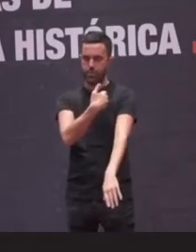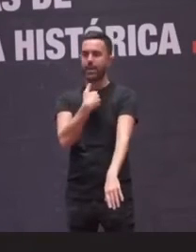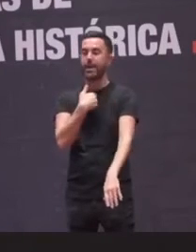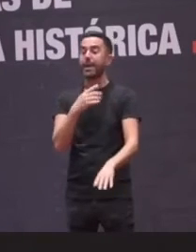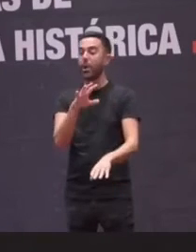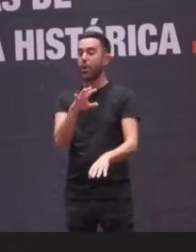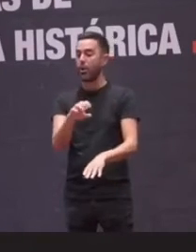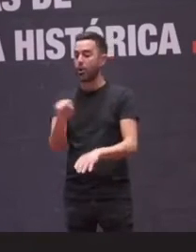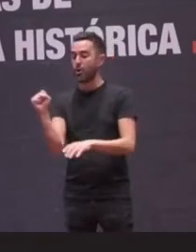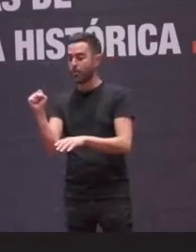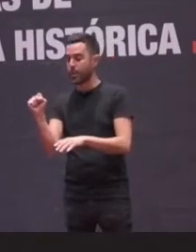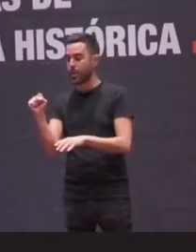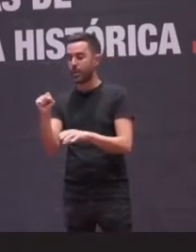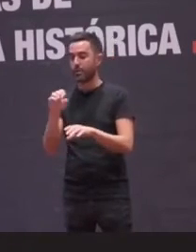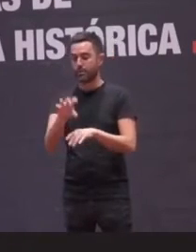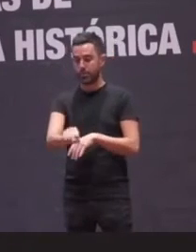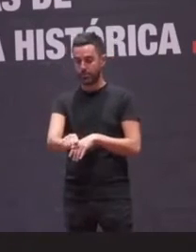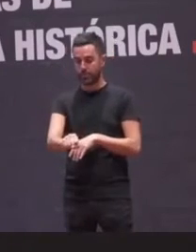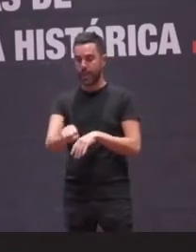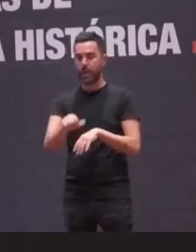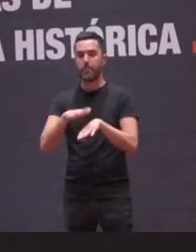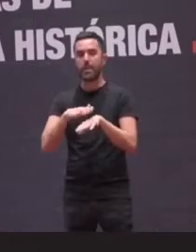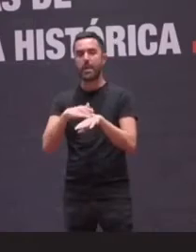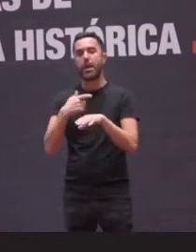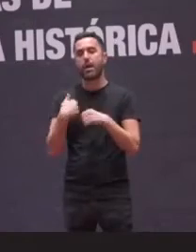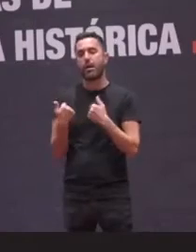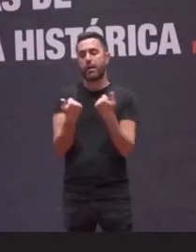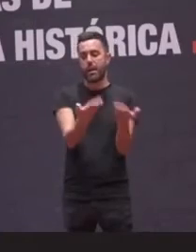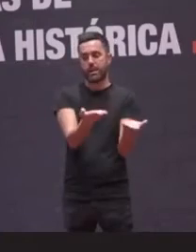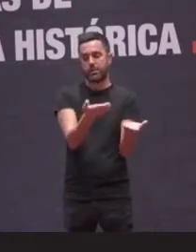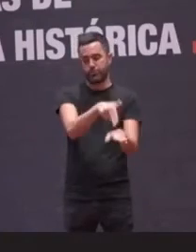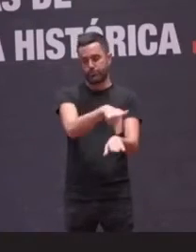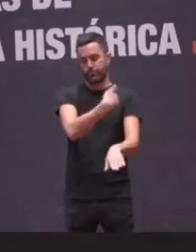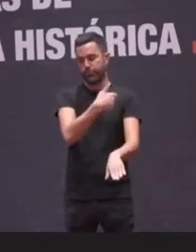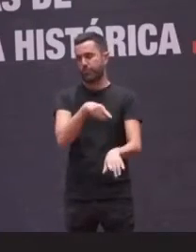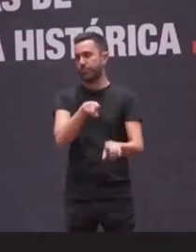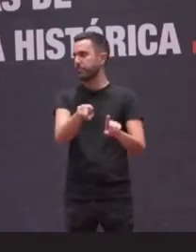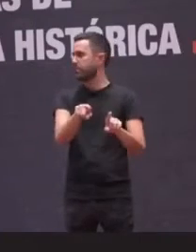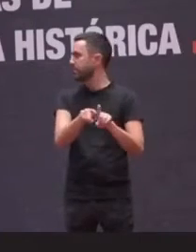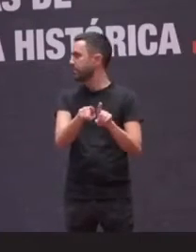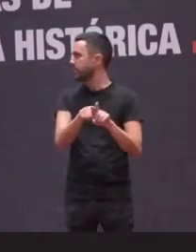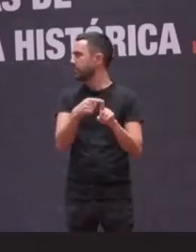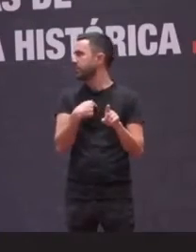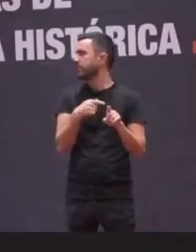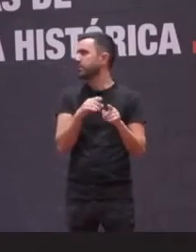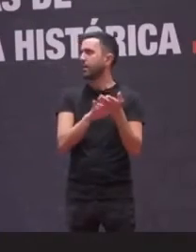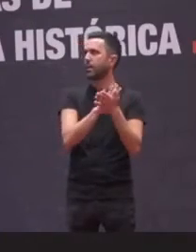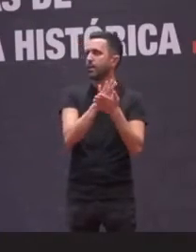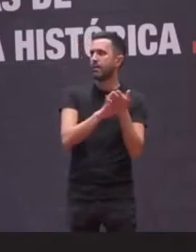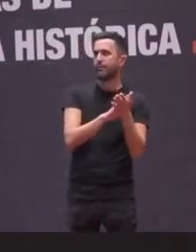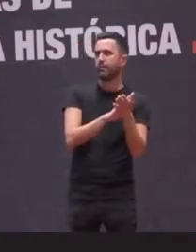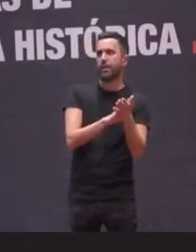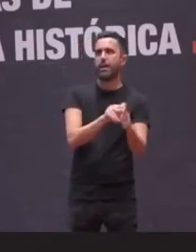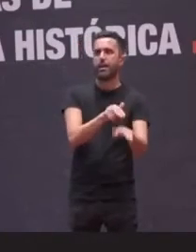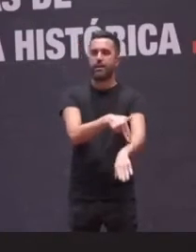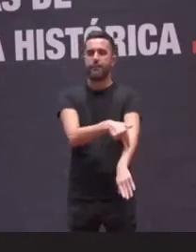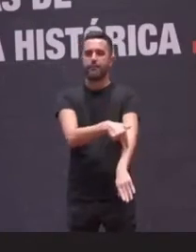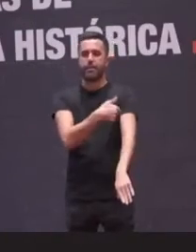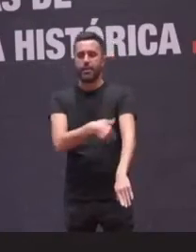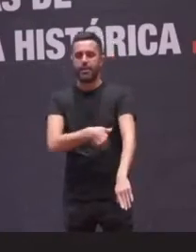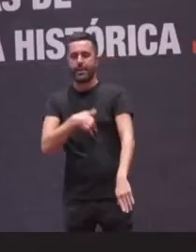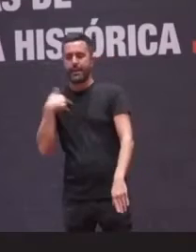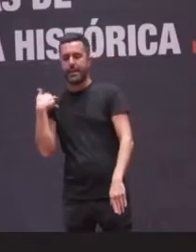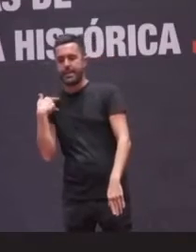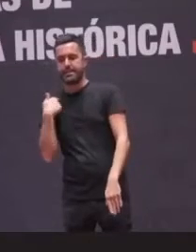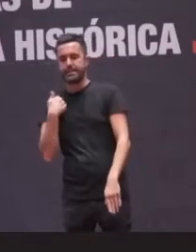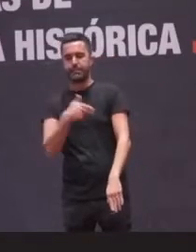caudillo. É certo que sempre se está mezclando Franco, el caudillo, el generalísimo, Franco, Francisco Franco, el